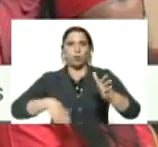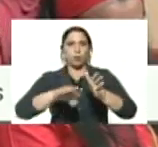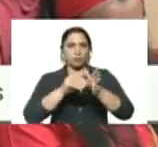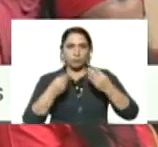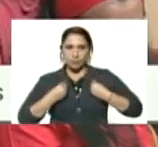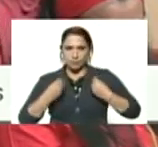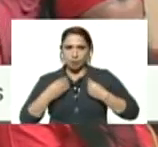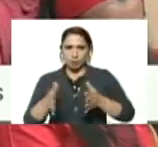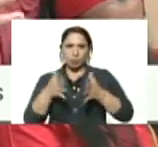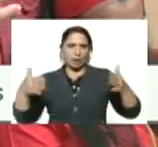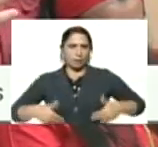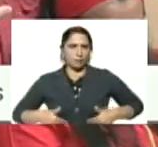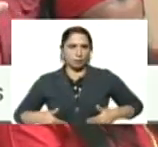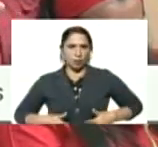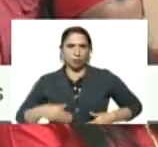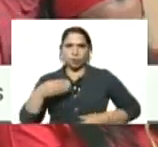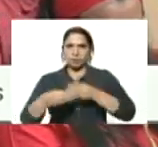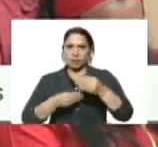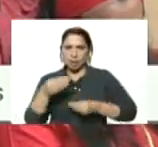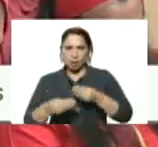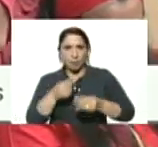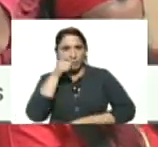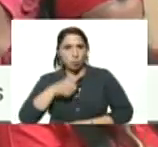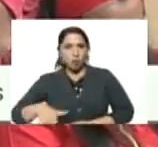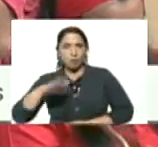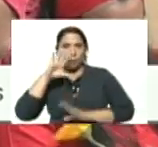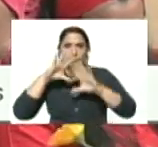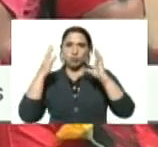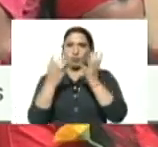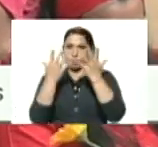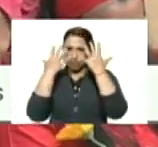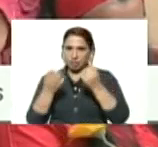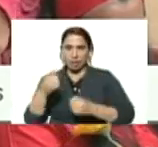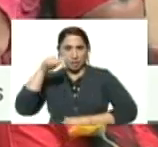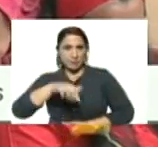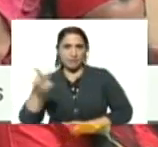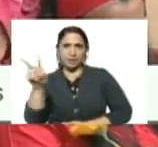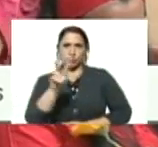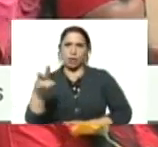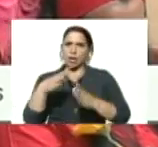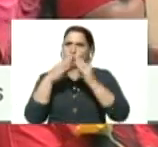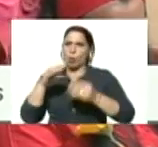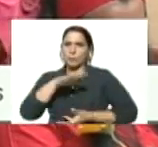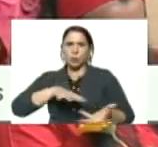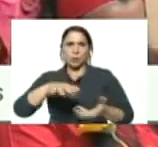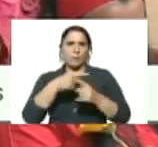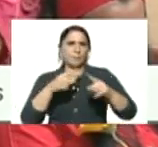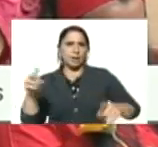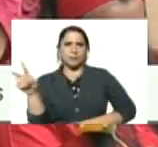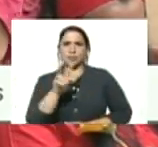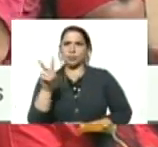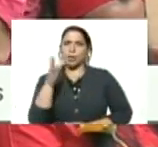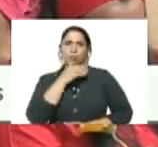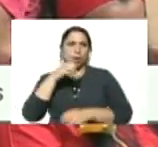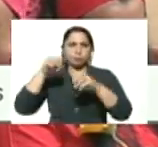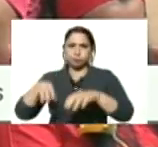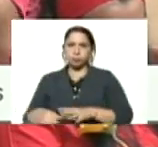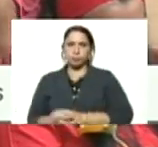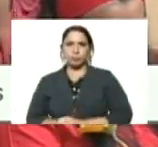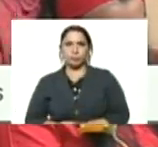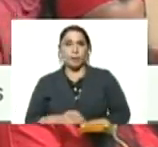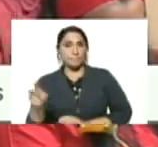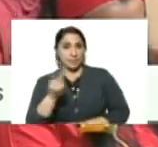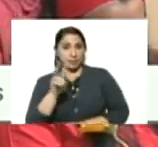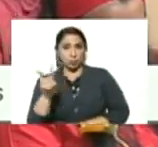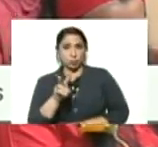esfuerzo, que los pueblos del mundo entiendan que aquí está Venezuela con todos los problemas, pero Venezuela no se va a rendir. Venezuela y los venezolanos